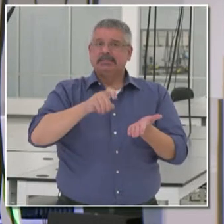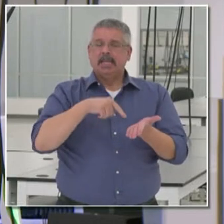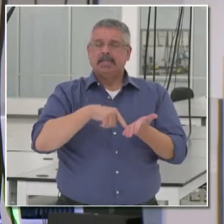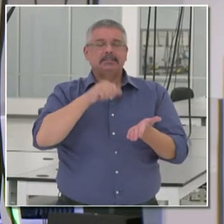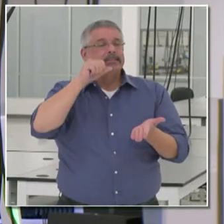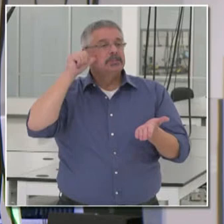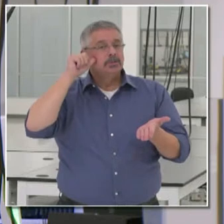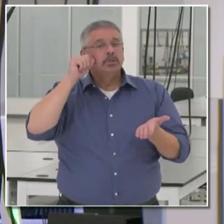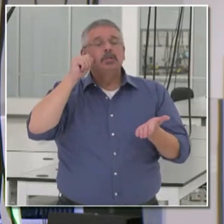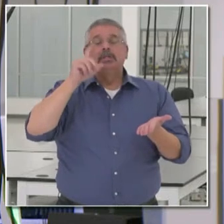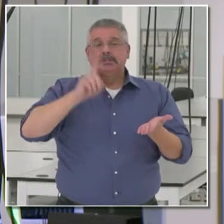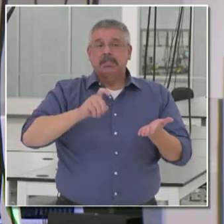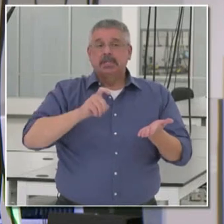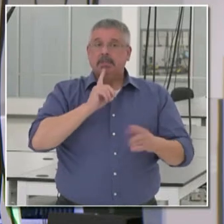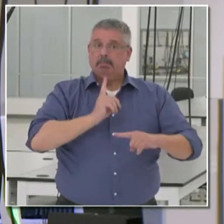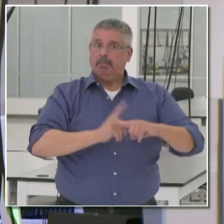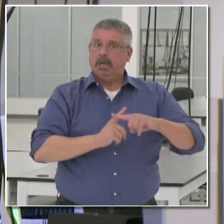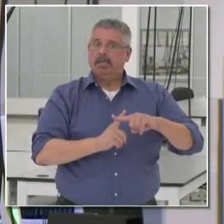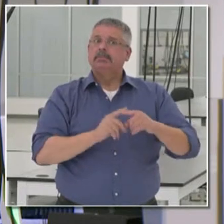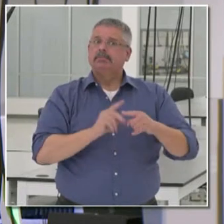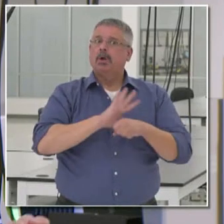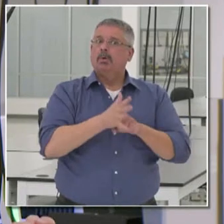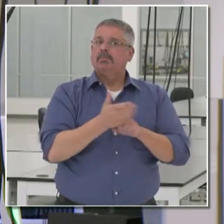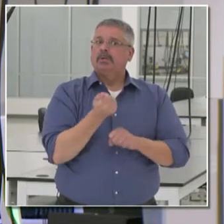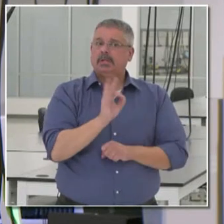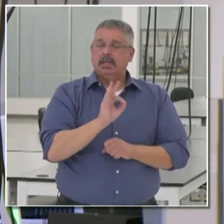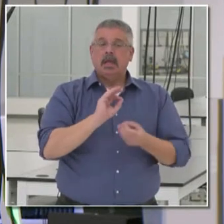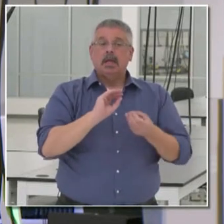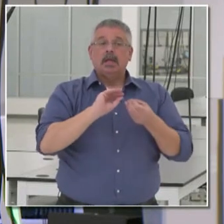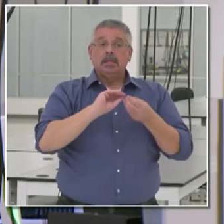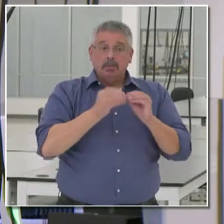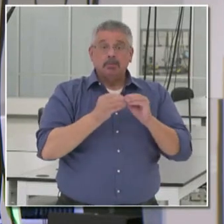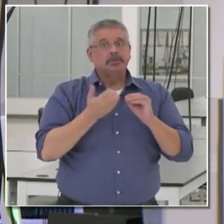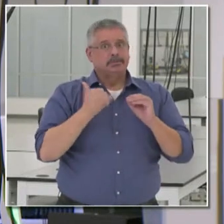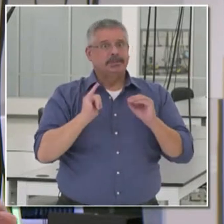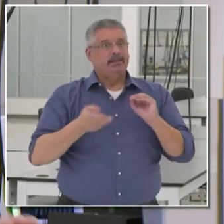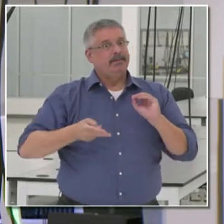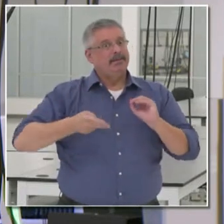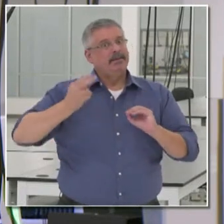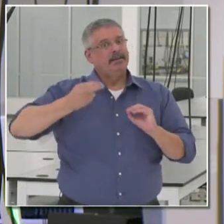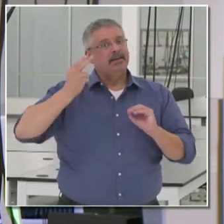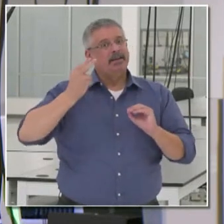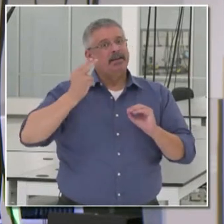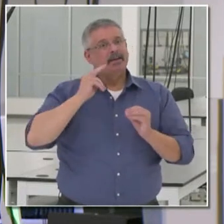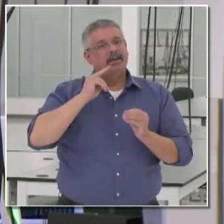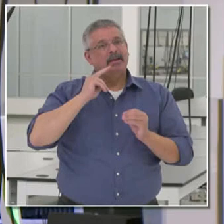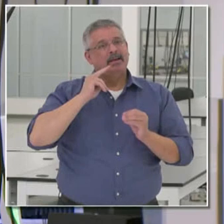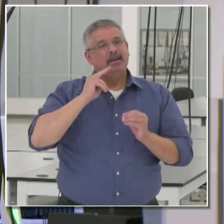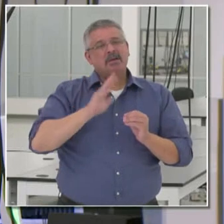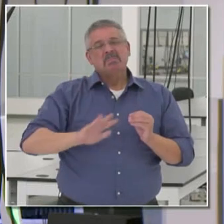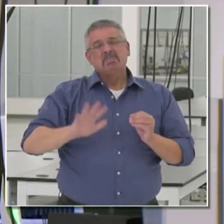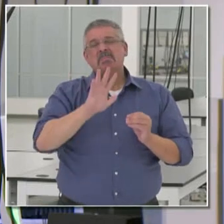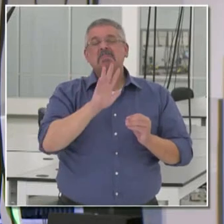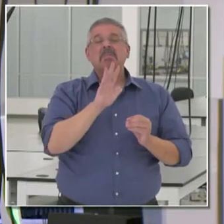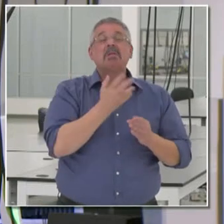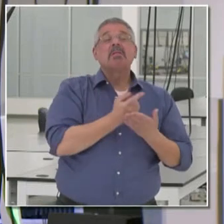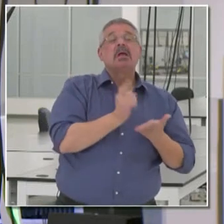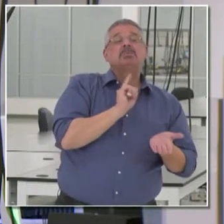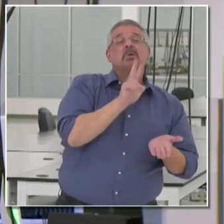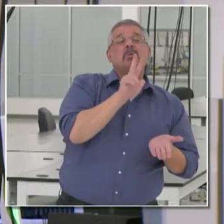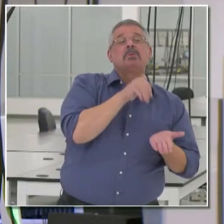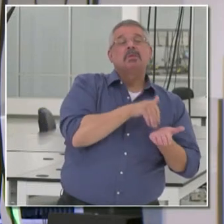pruebas que hemos obtenido ayer en cuanto a pruebas positivas ese número está en una corriente de aumento